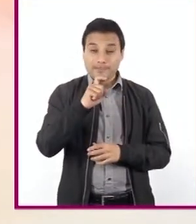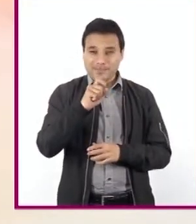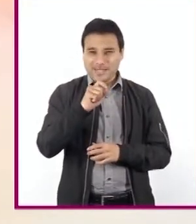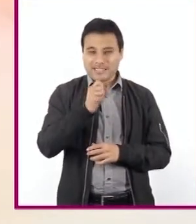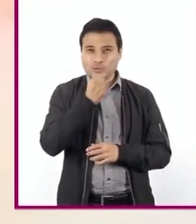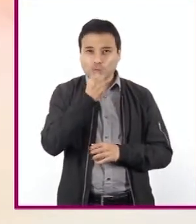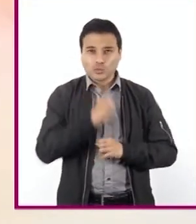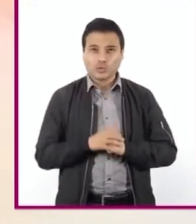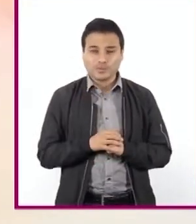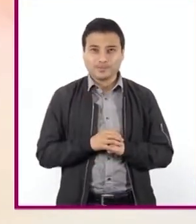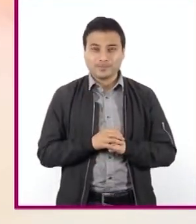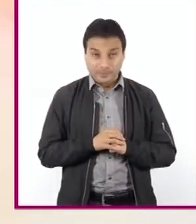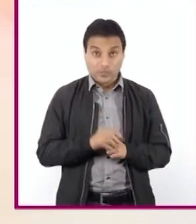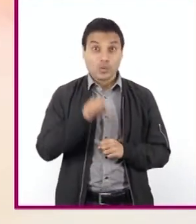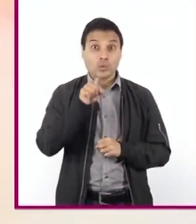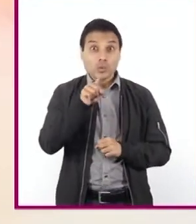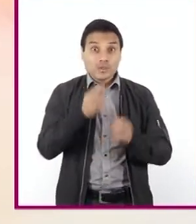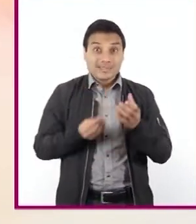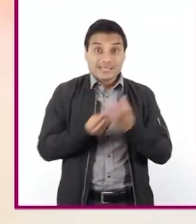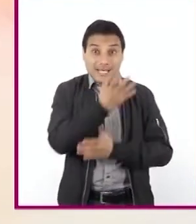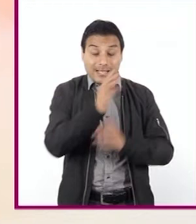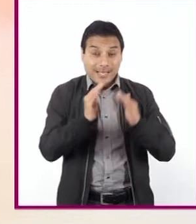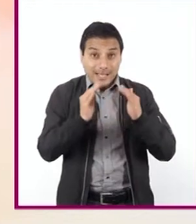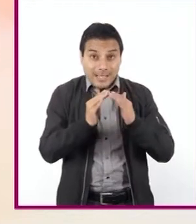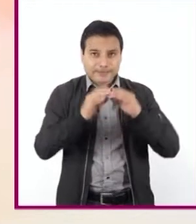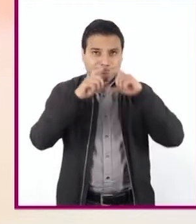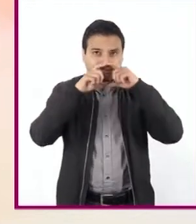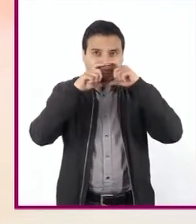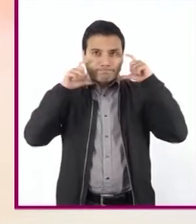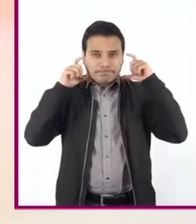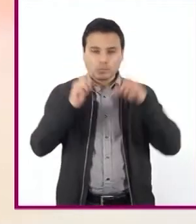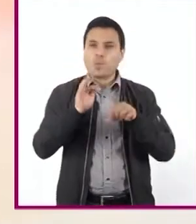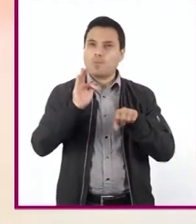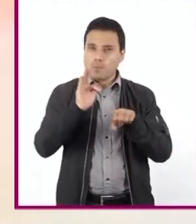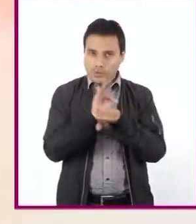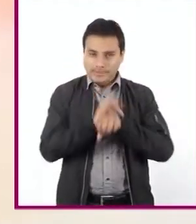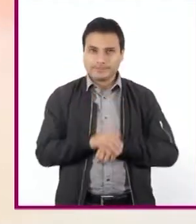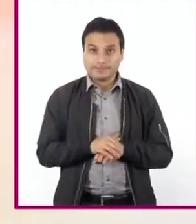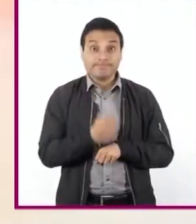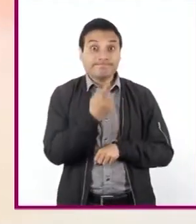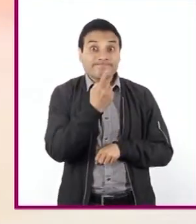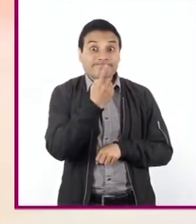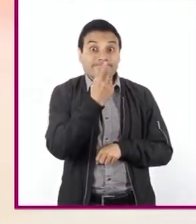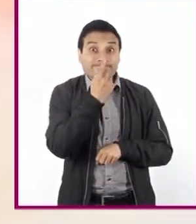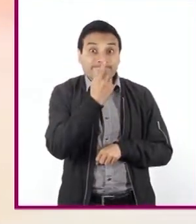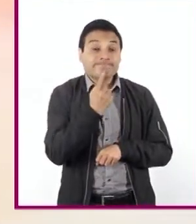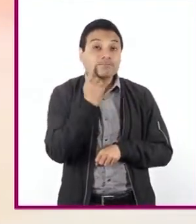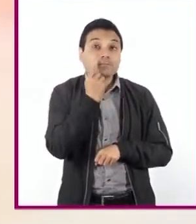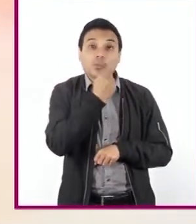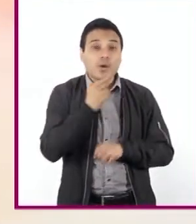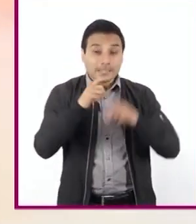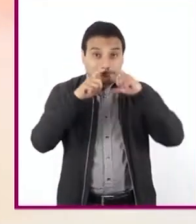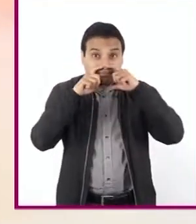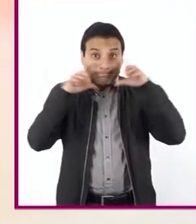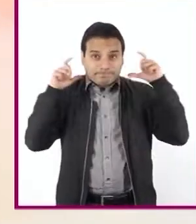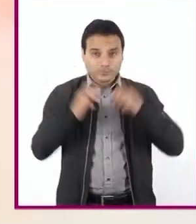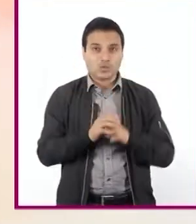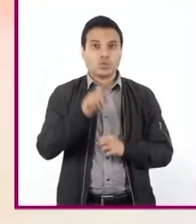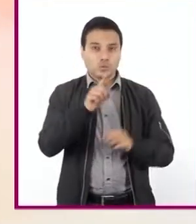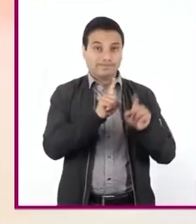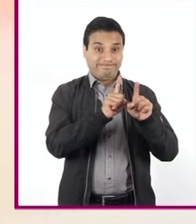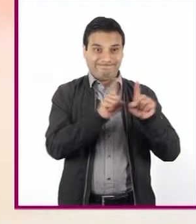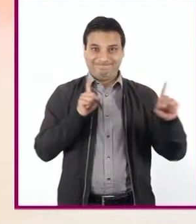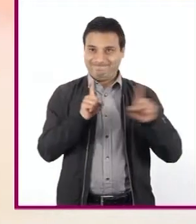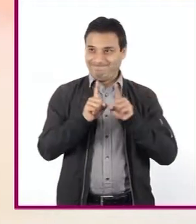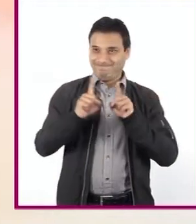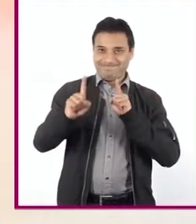salir, usen el cubrebocas correctamente, es decir, protejan nariz y boca y mantengan la sana distancia, o sea,